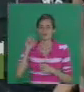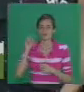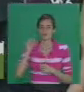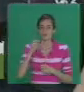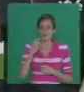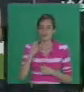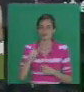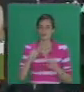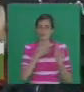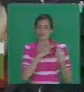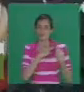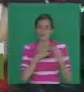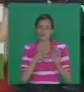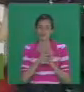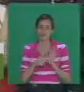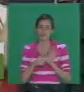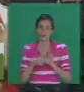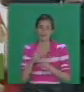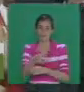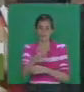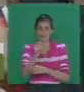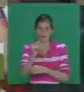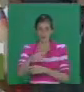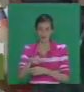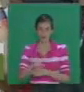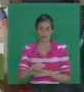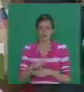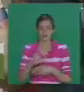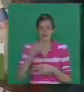representante de pescadores aquí en Puerto Cabello.